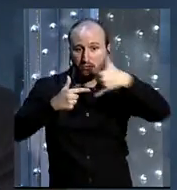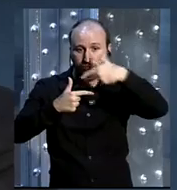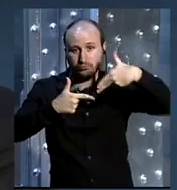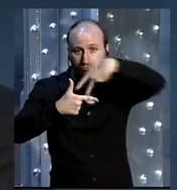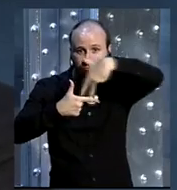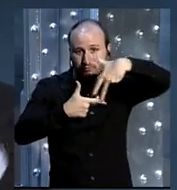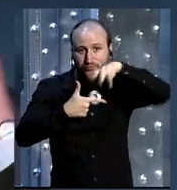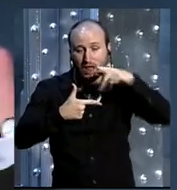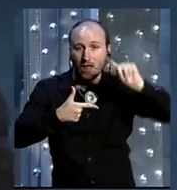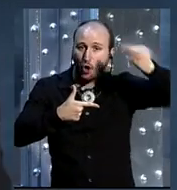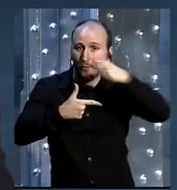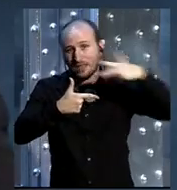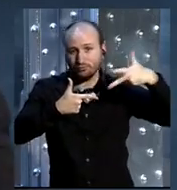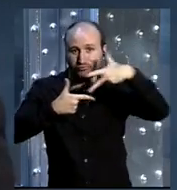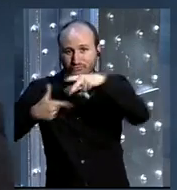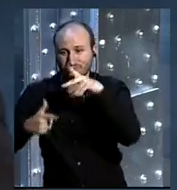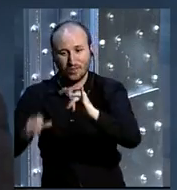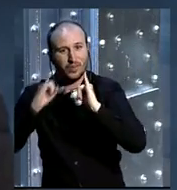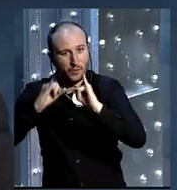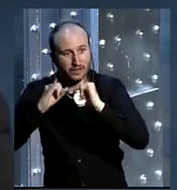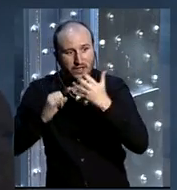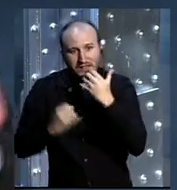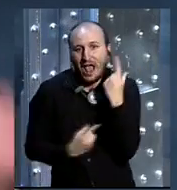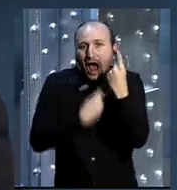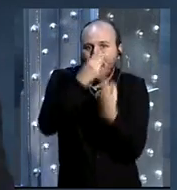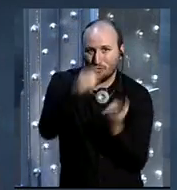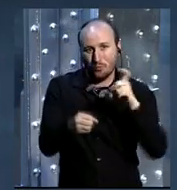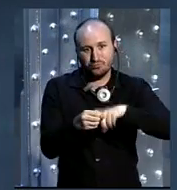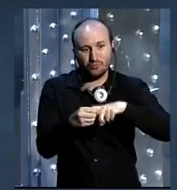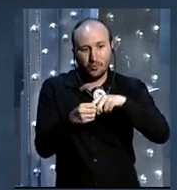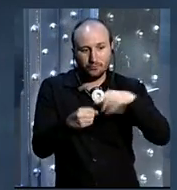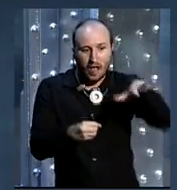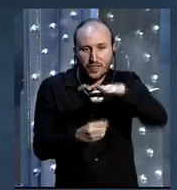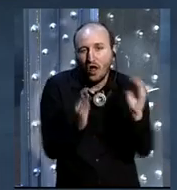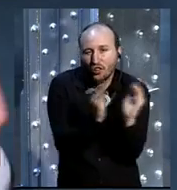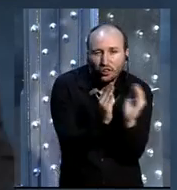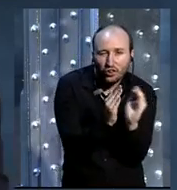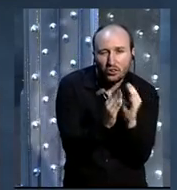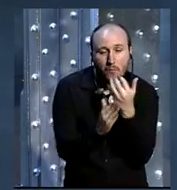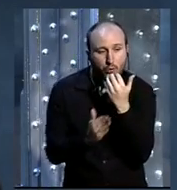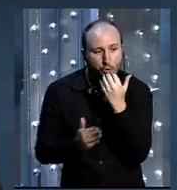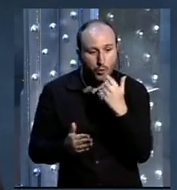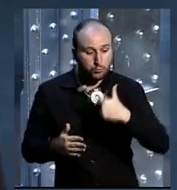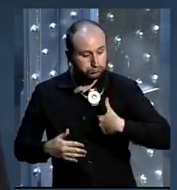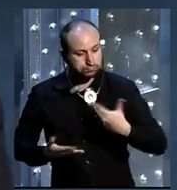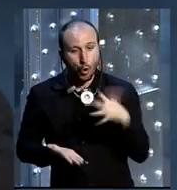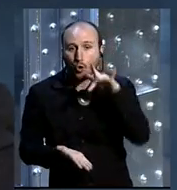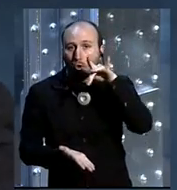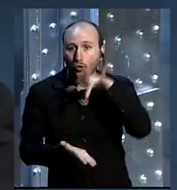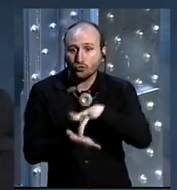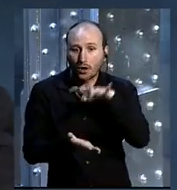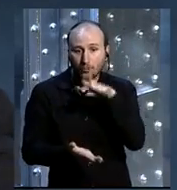divertido. Y entonces, si alguien quiere hacer kitesurfing en una localidad muy pequeña, lo que podemos hacer es crear una comunidad de todos